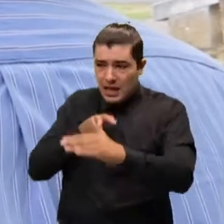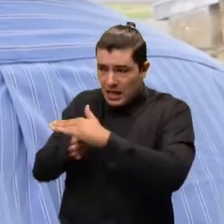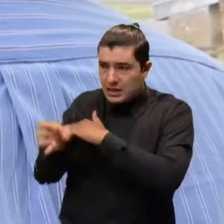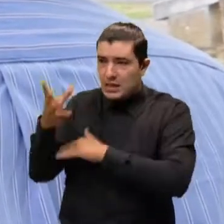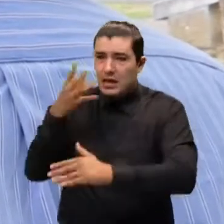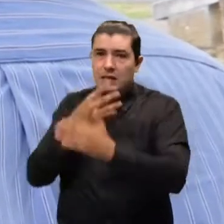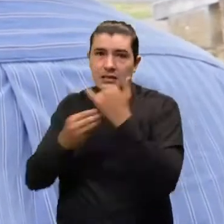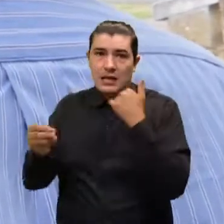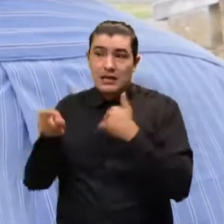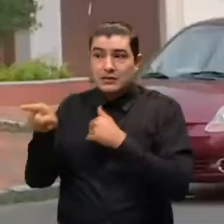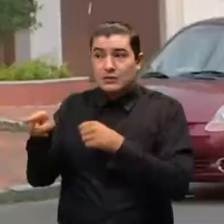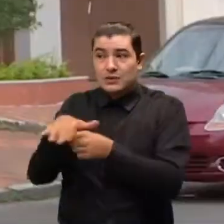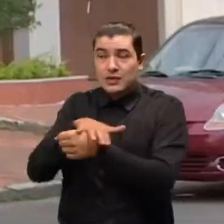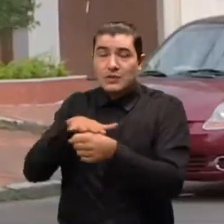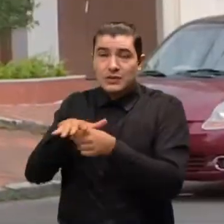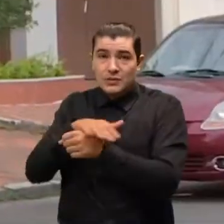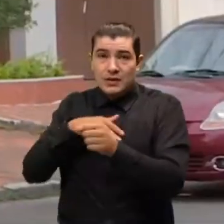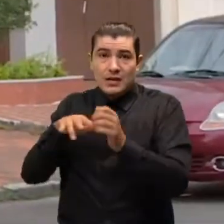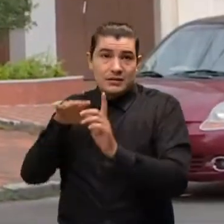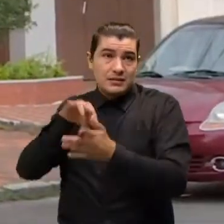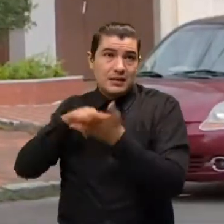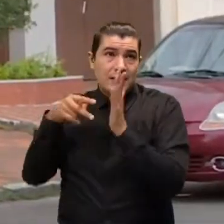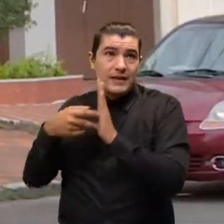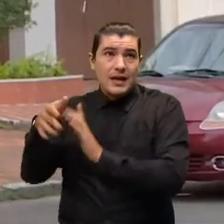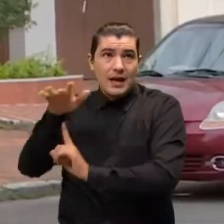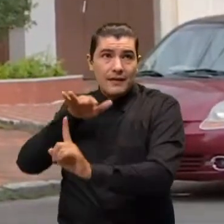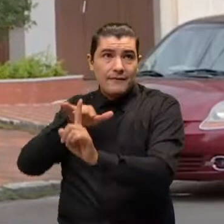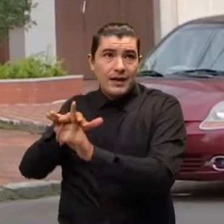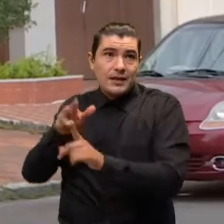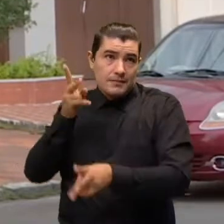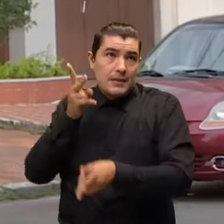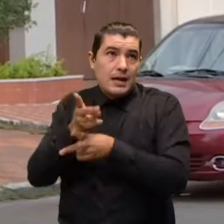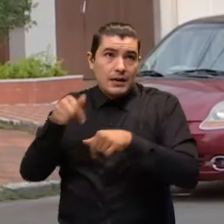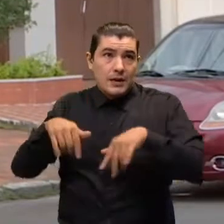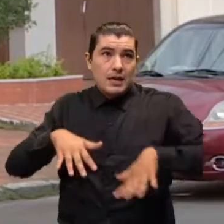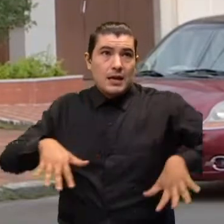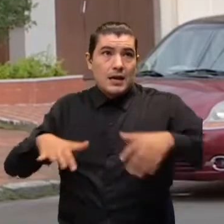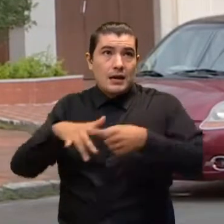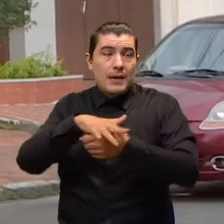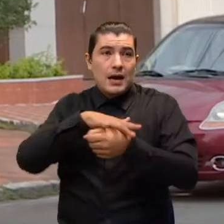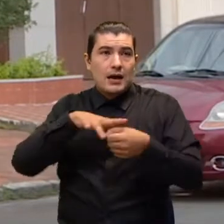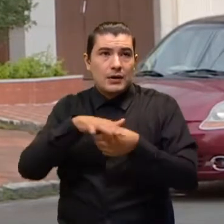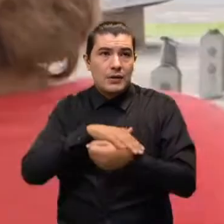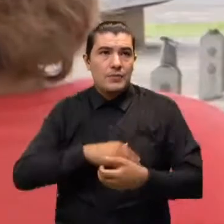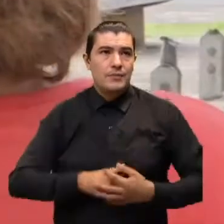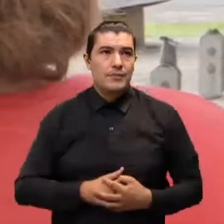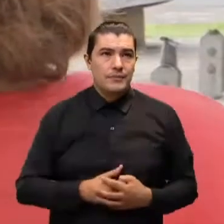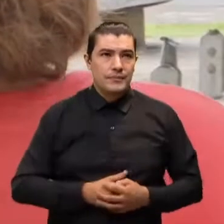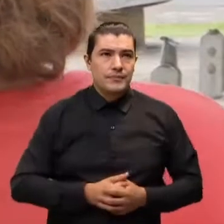de mejorar y traer más inseguridad al barrio. Arengas con groserías,